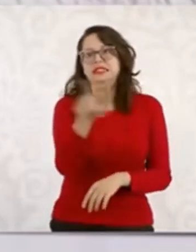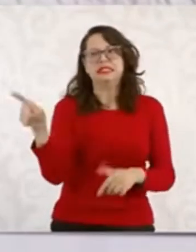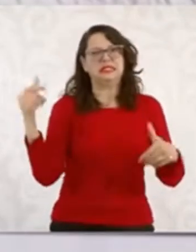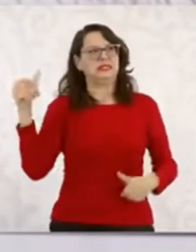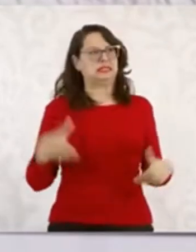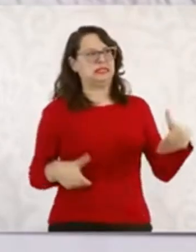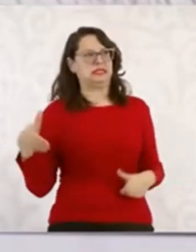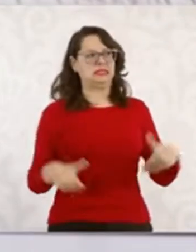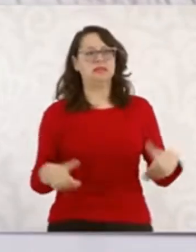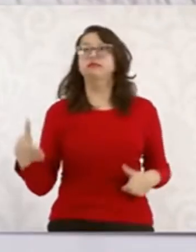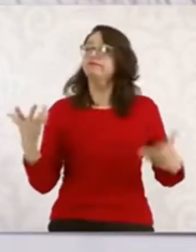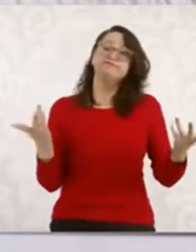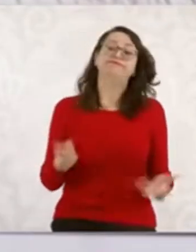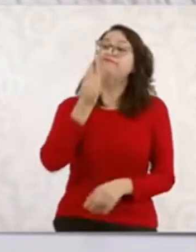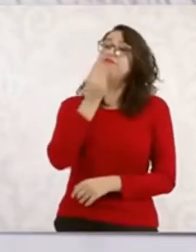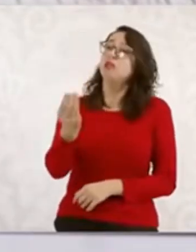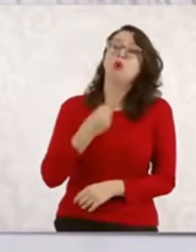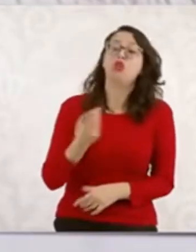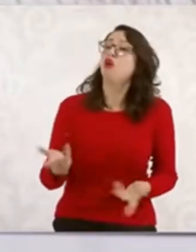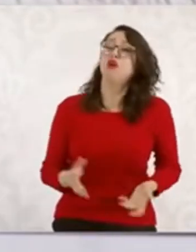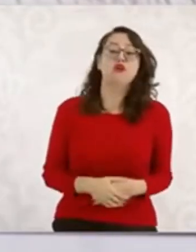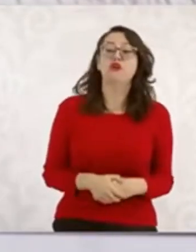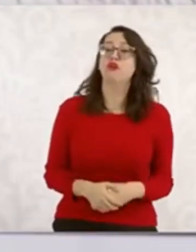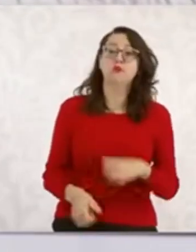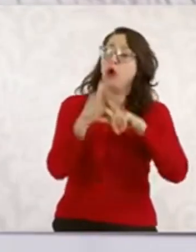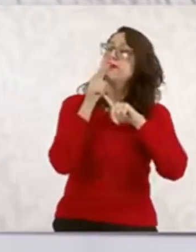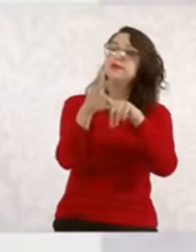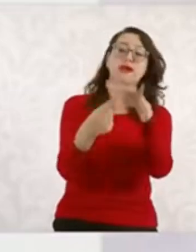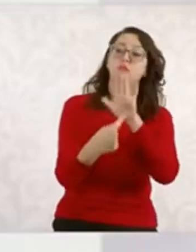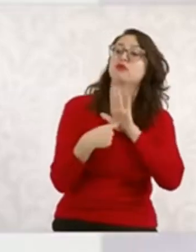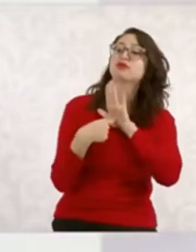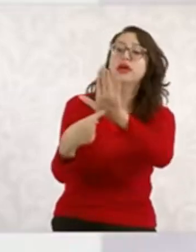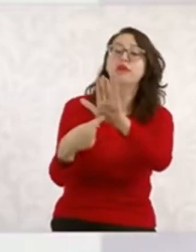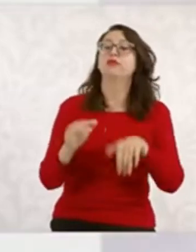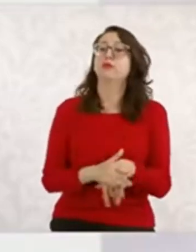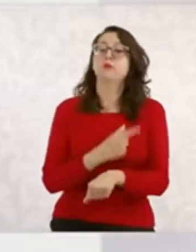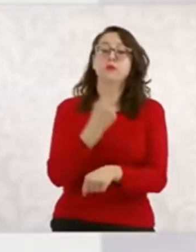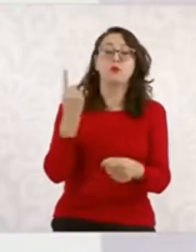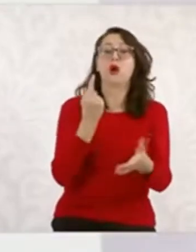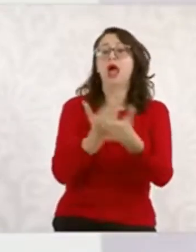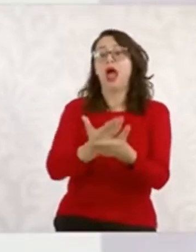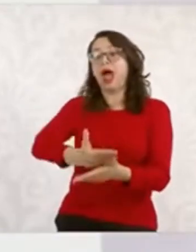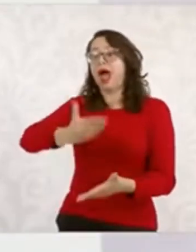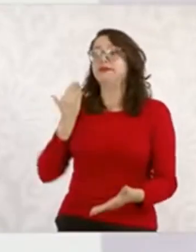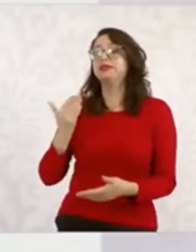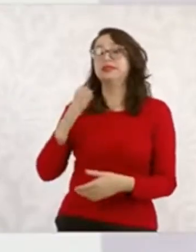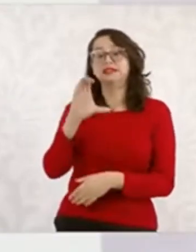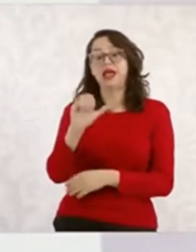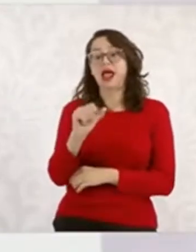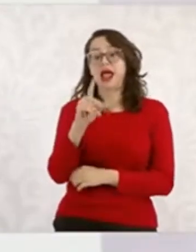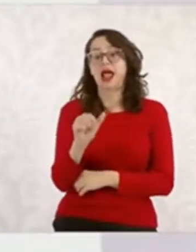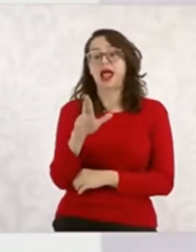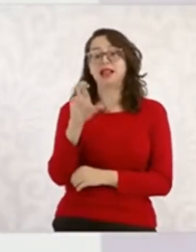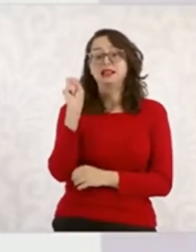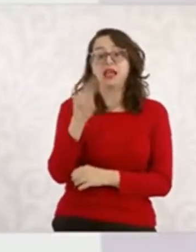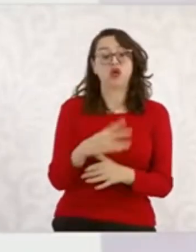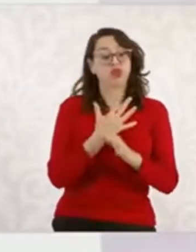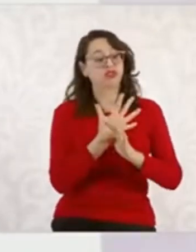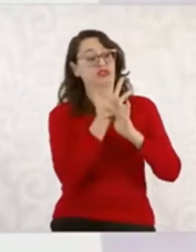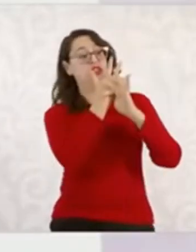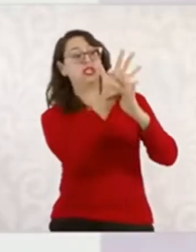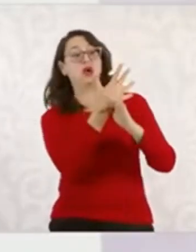¿Por qué? Porque Calderón hizo de su sexenio la lucha contra el narcotráfico la esencia